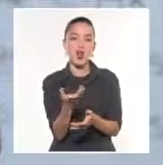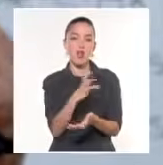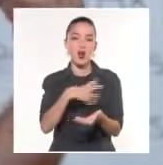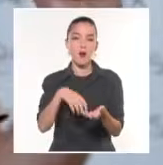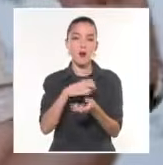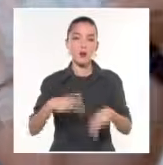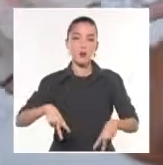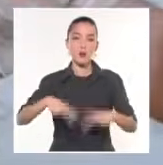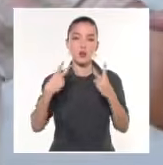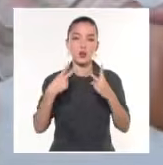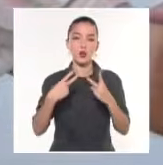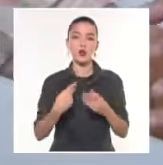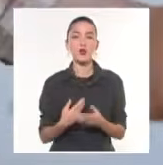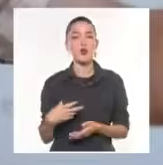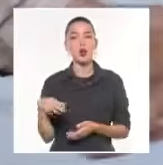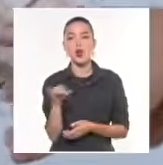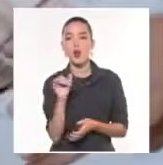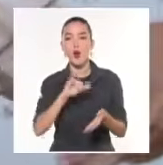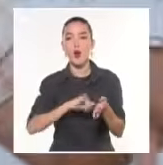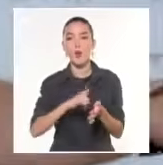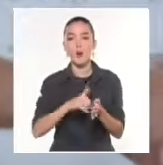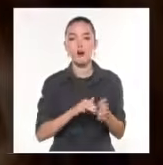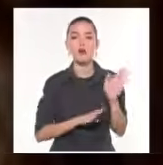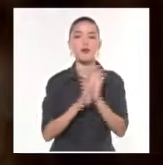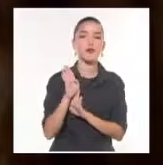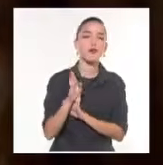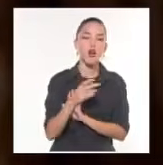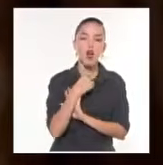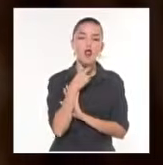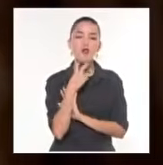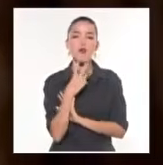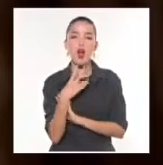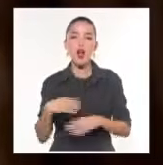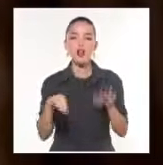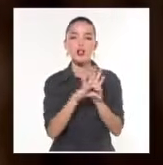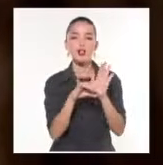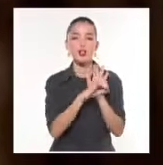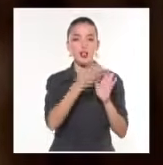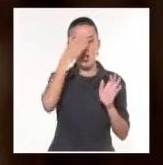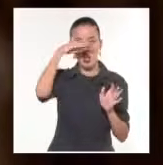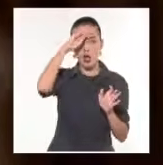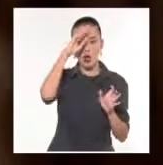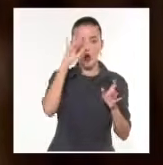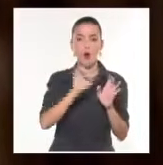Un proyecto en desarrollo como Cecilia da voz a la identidad de los cubanos en el universo digital.